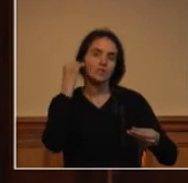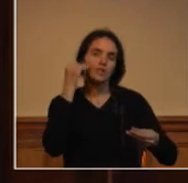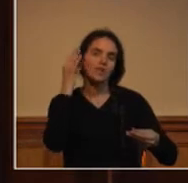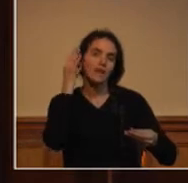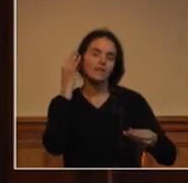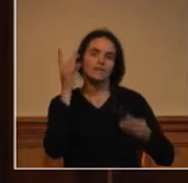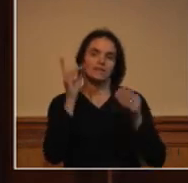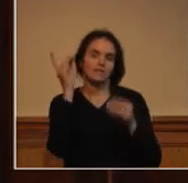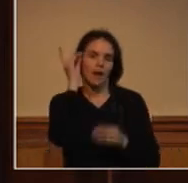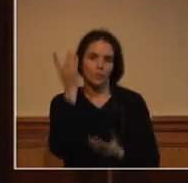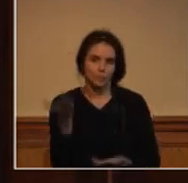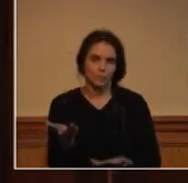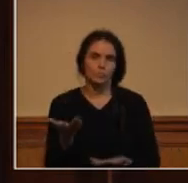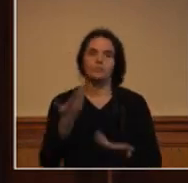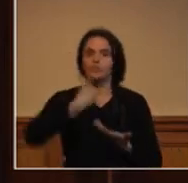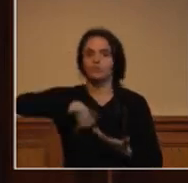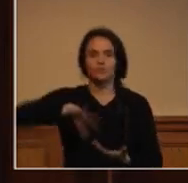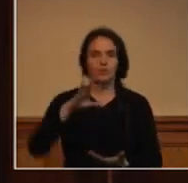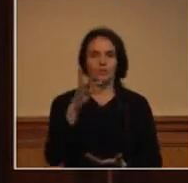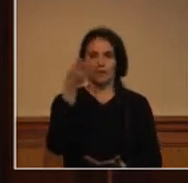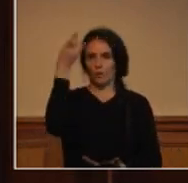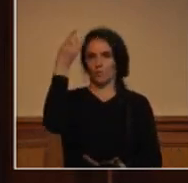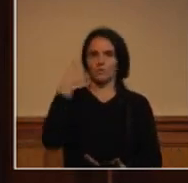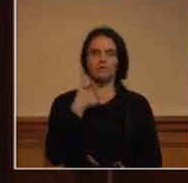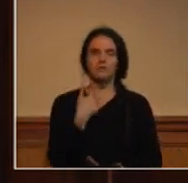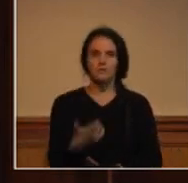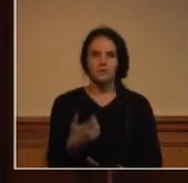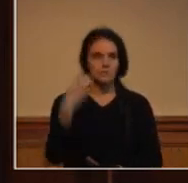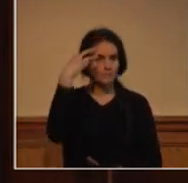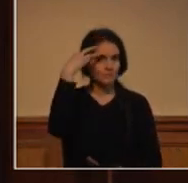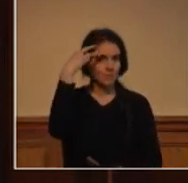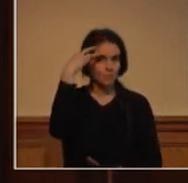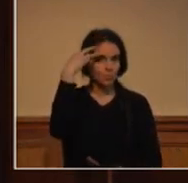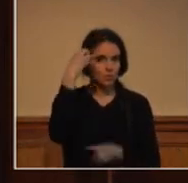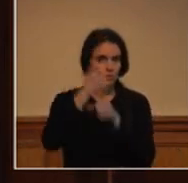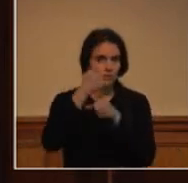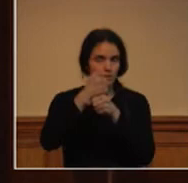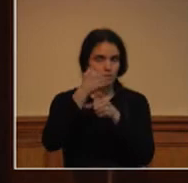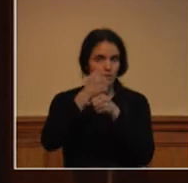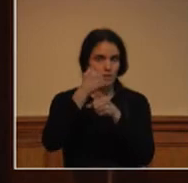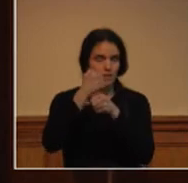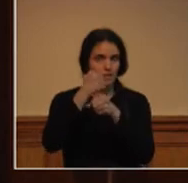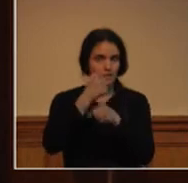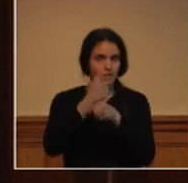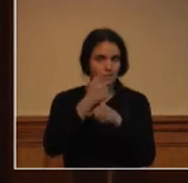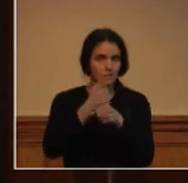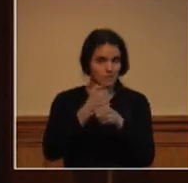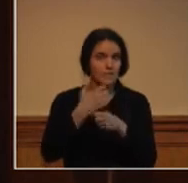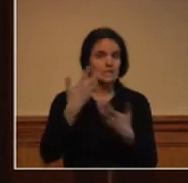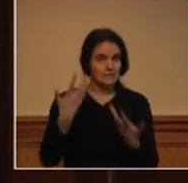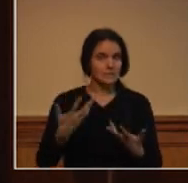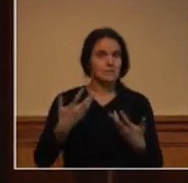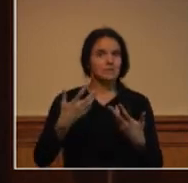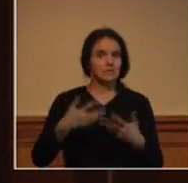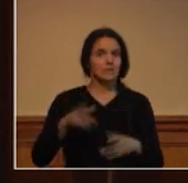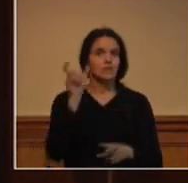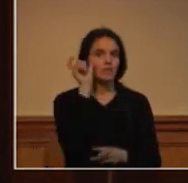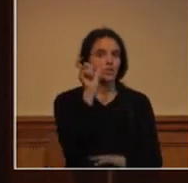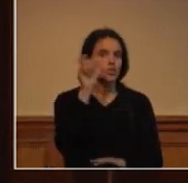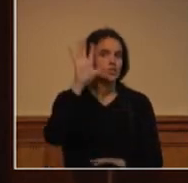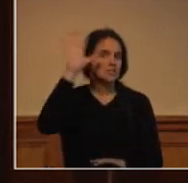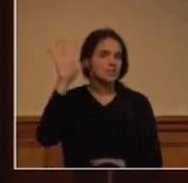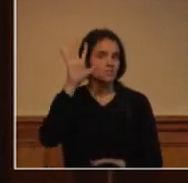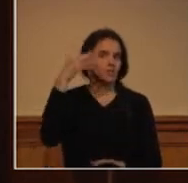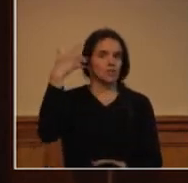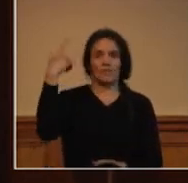Down. Y lo que nos dimos cuenta es que la memoria de trabajo es un constructo súper complejo